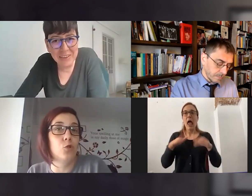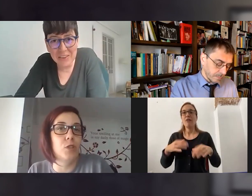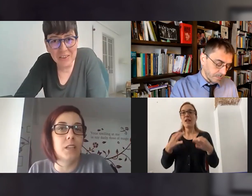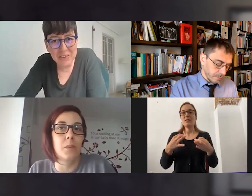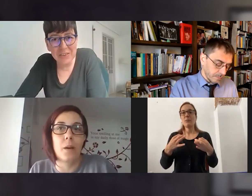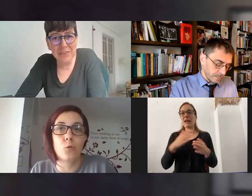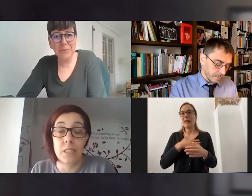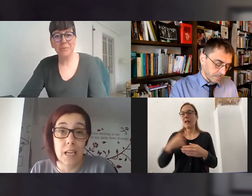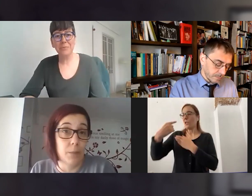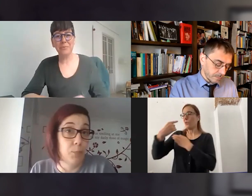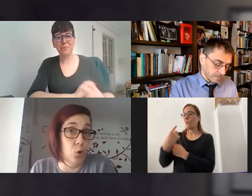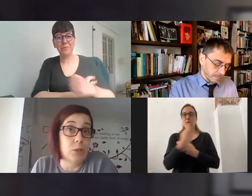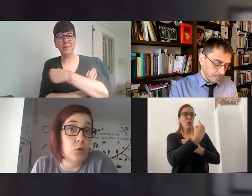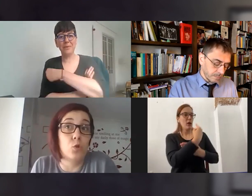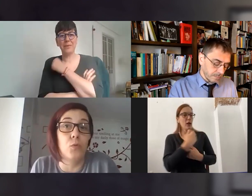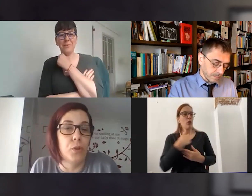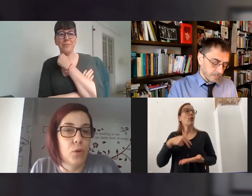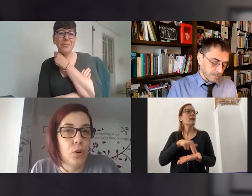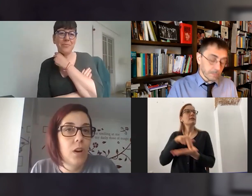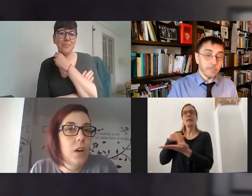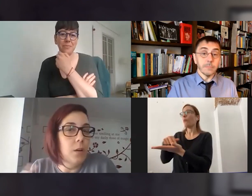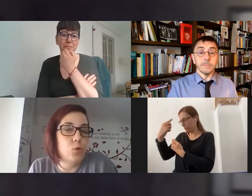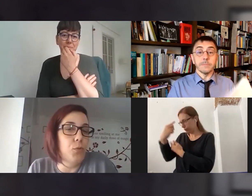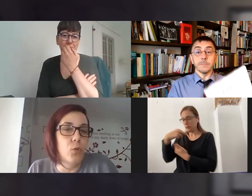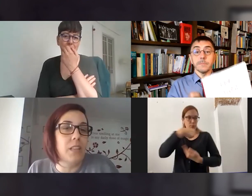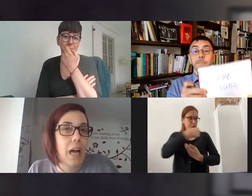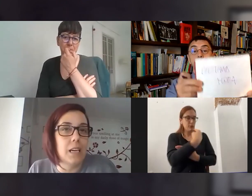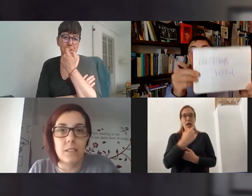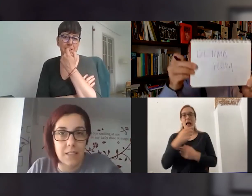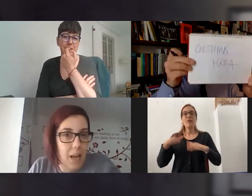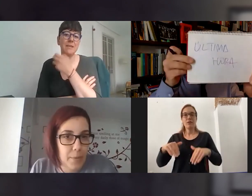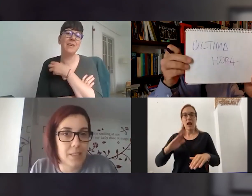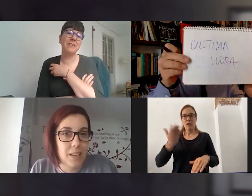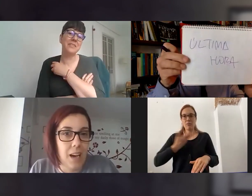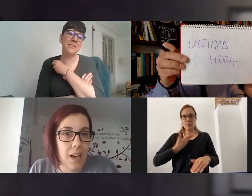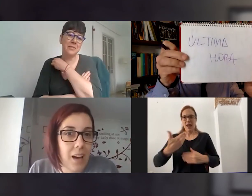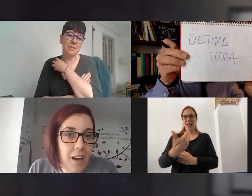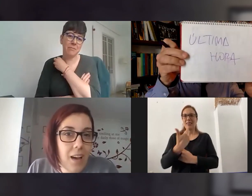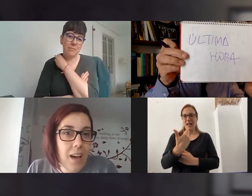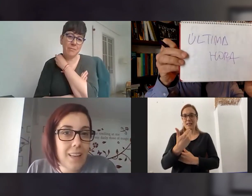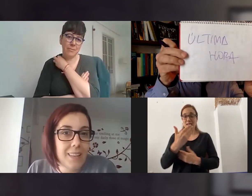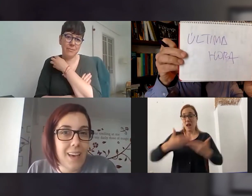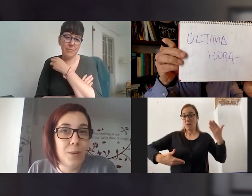imponernos ellos dónde debíamos de estar. Y por lo tanto hemos sufrido ataques de la prensa